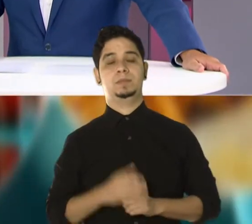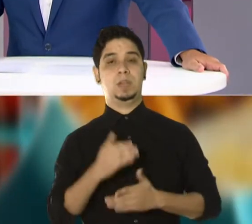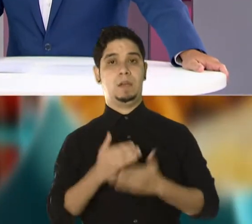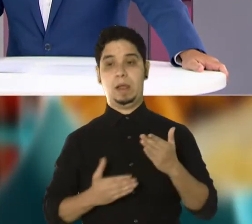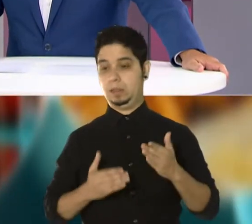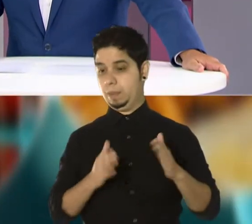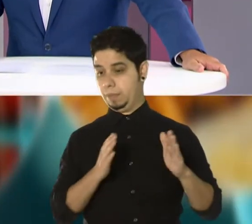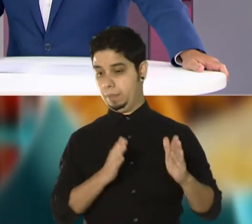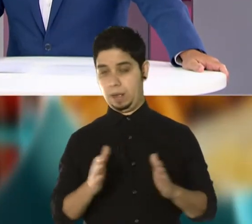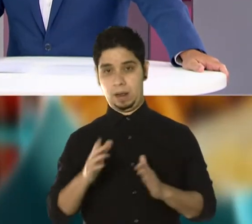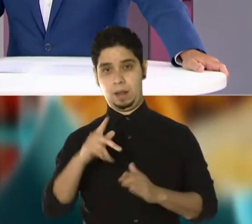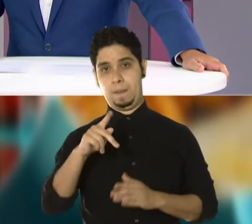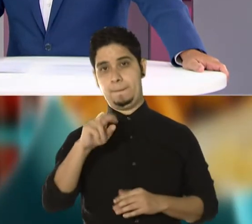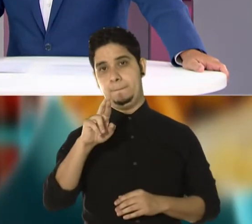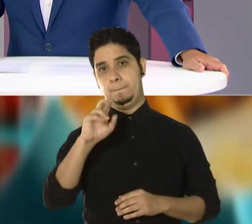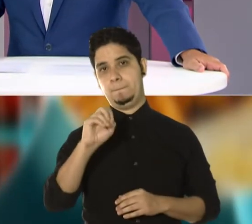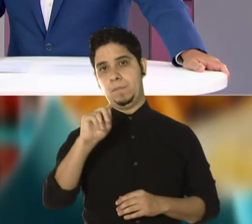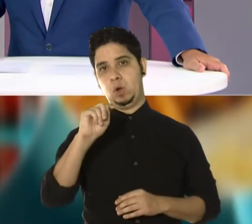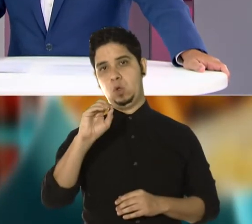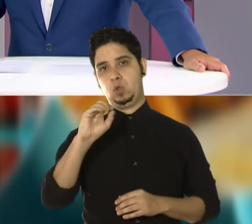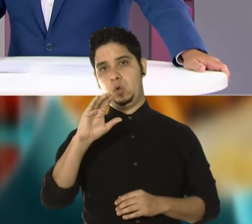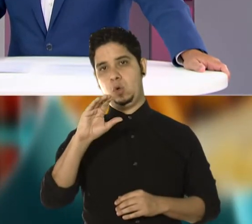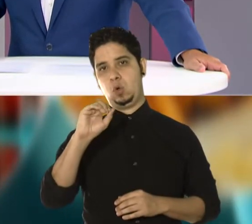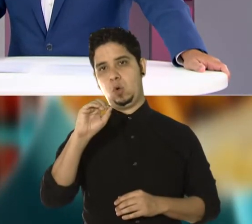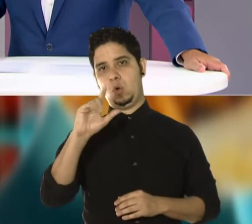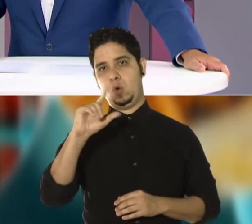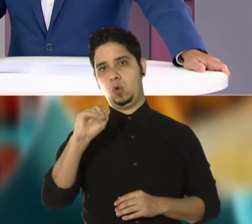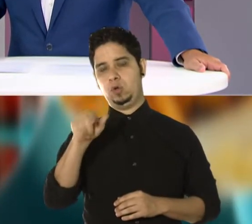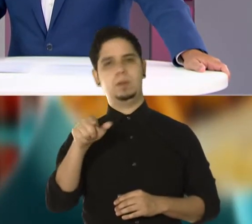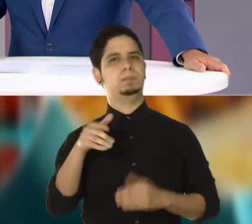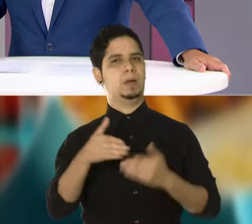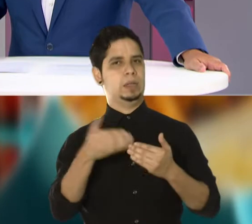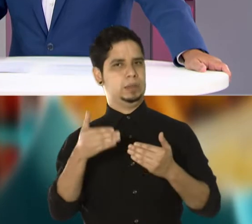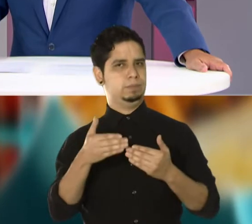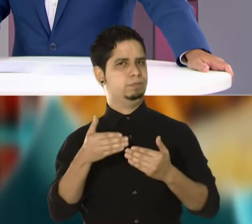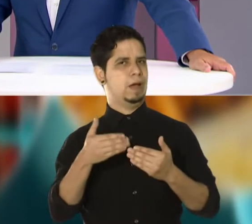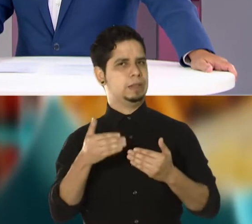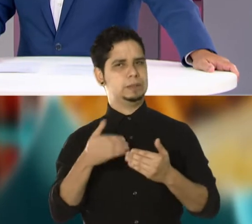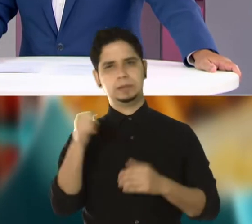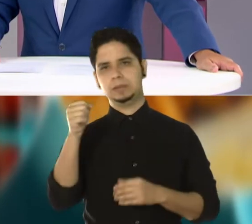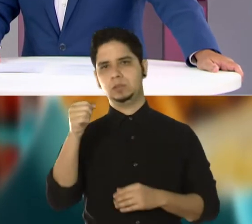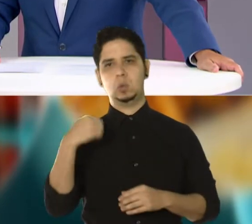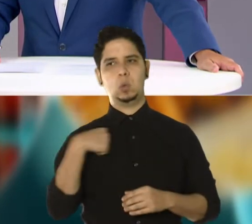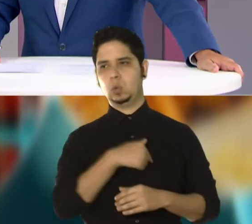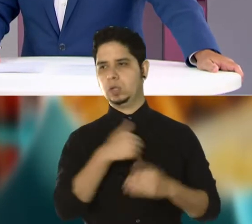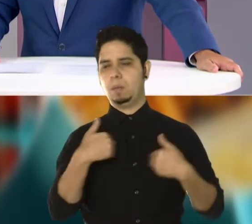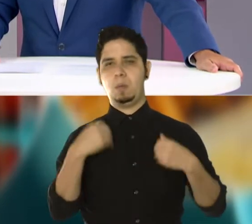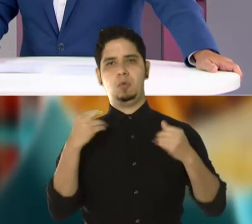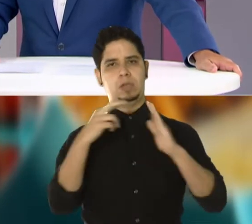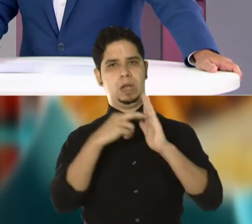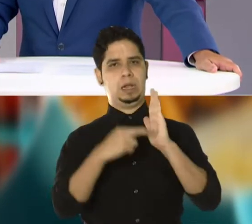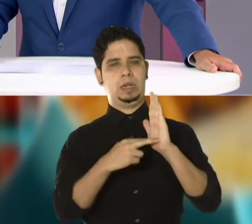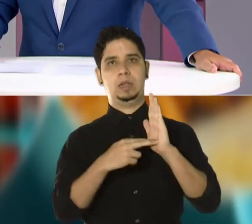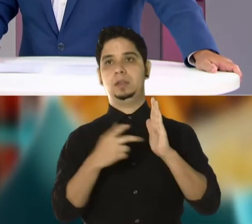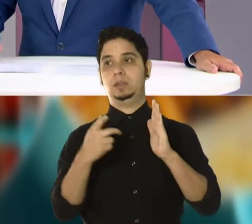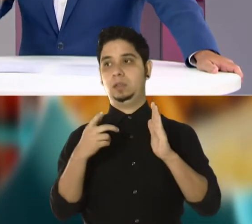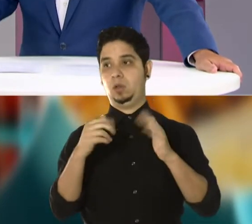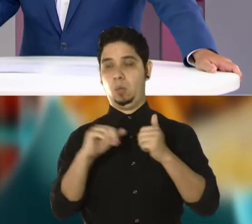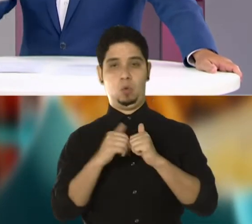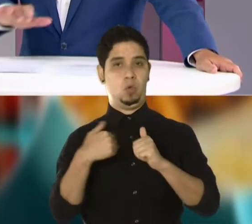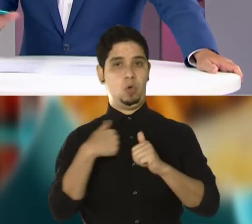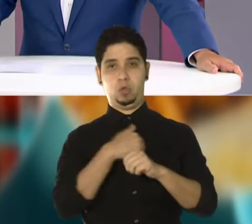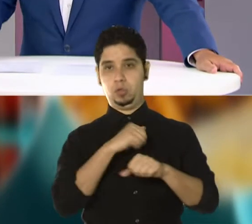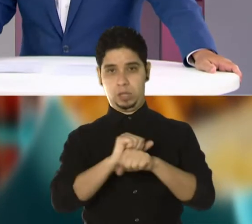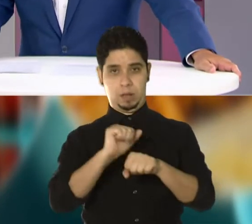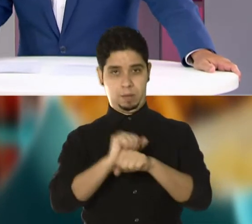protocolo para poder traer a la gente a construcción fue relativamente fácil, ¿no? Como estamos tan regulados y tenemos y es al aire libre, pues... Fue fácil,